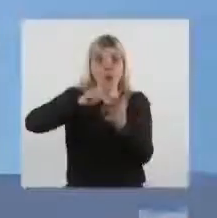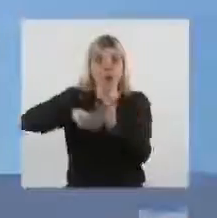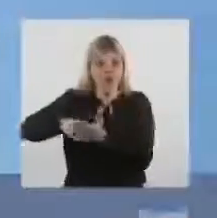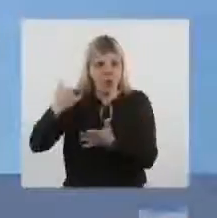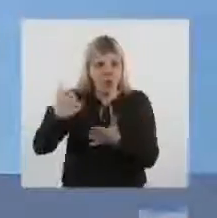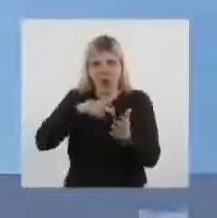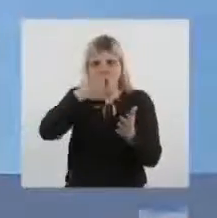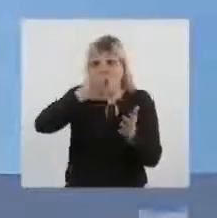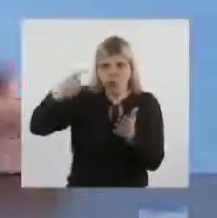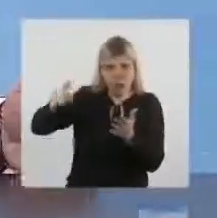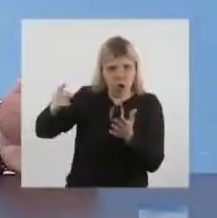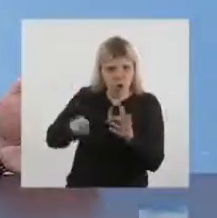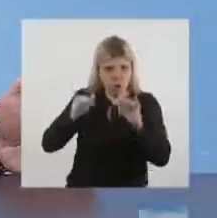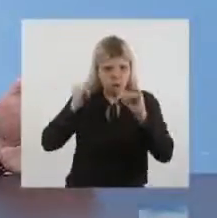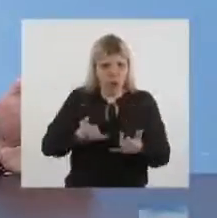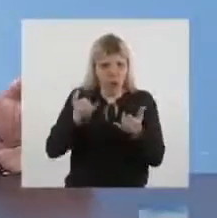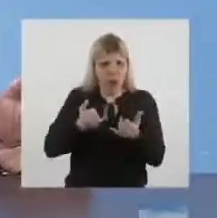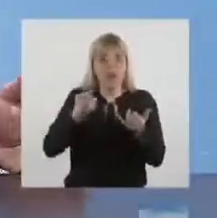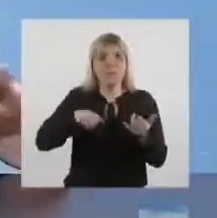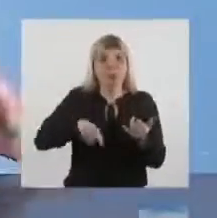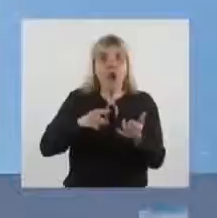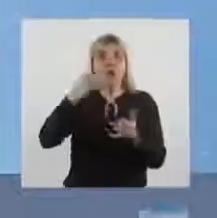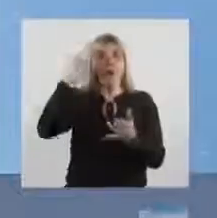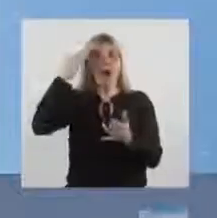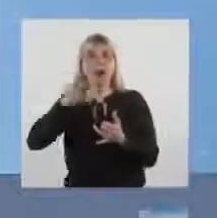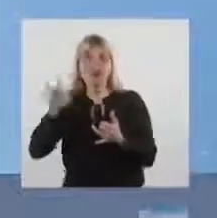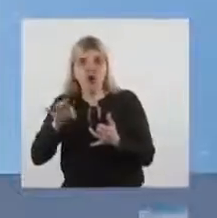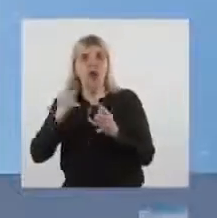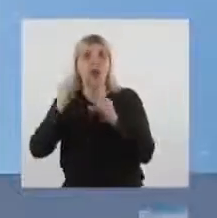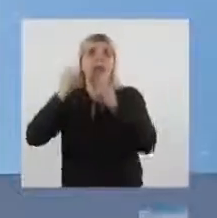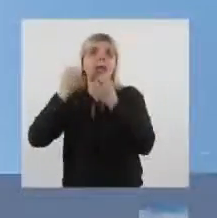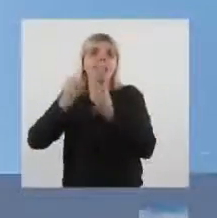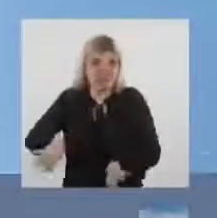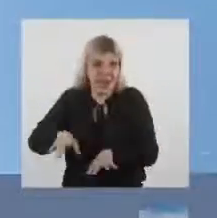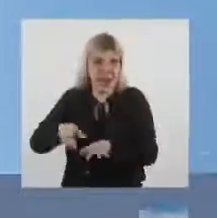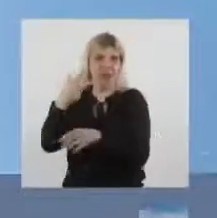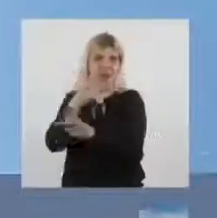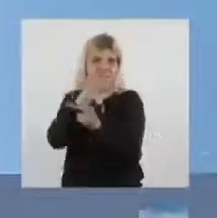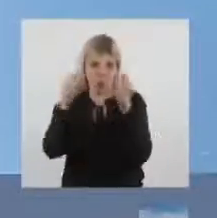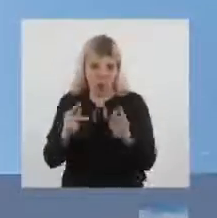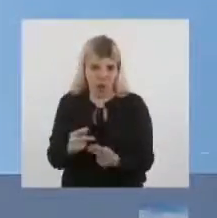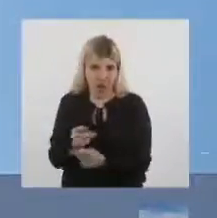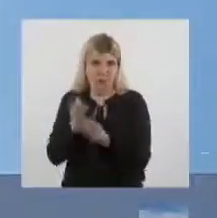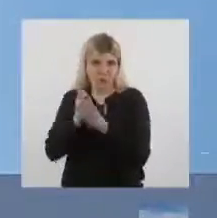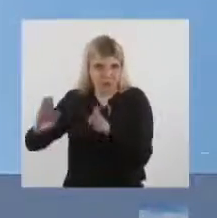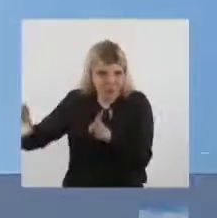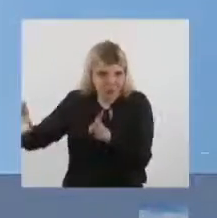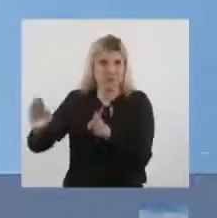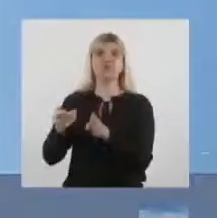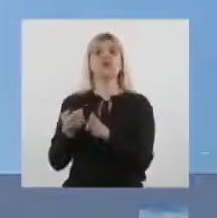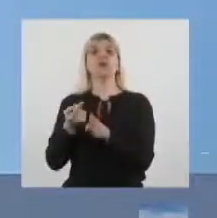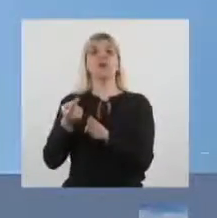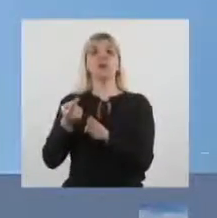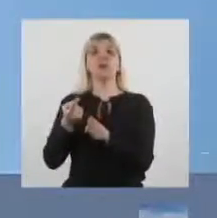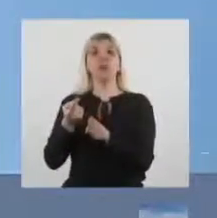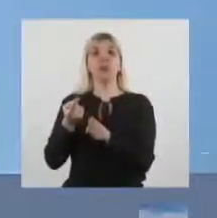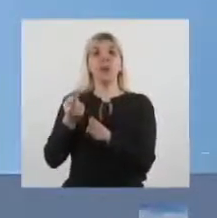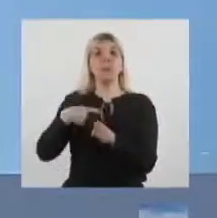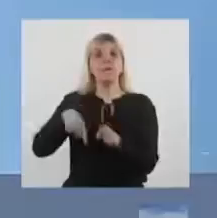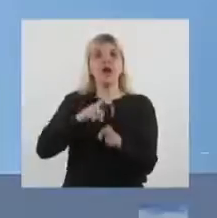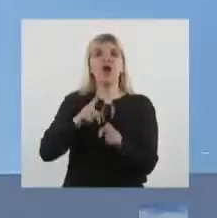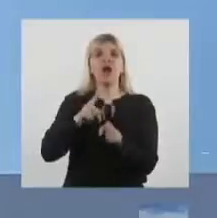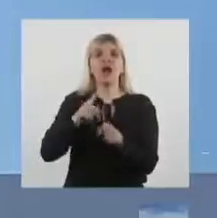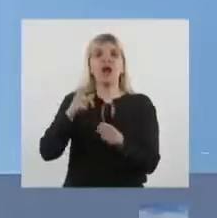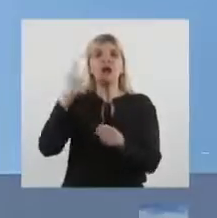para los días posteriores a marzo y la idea es que vamos a tener porque la impresión que la comunidad